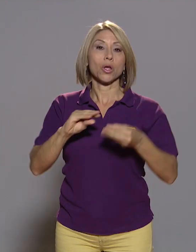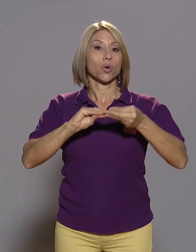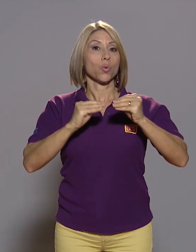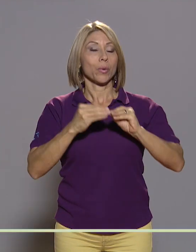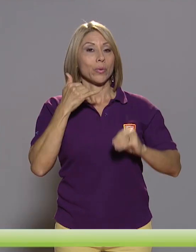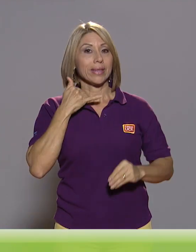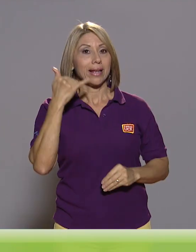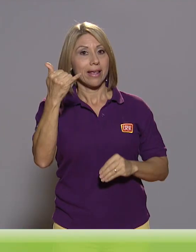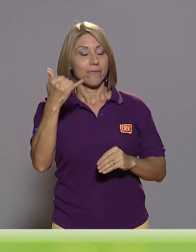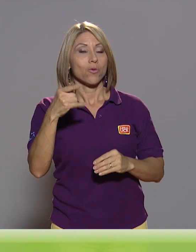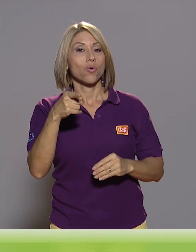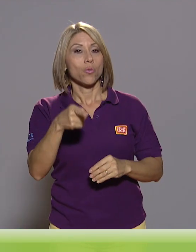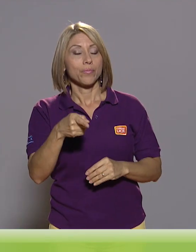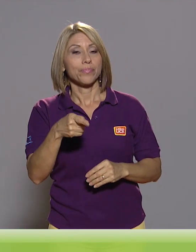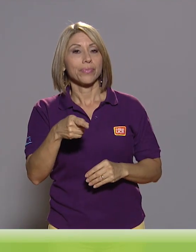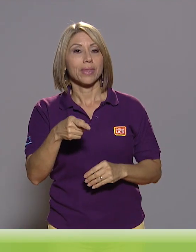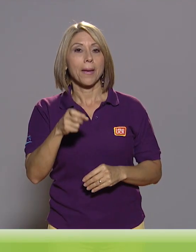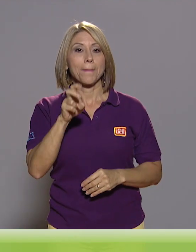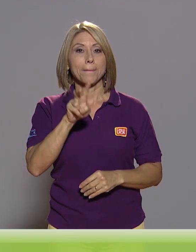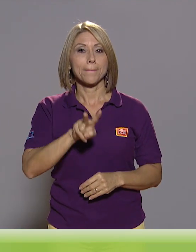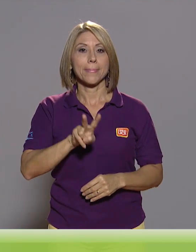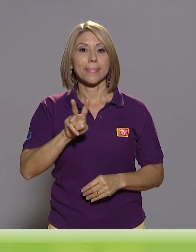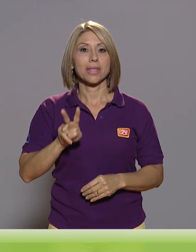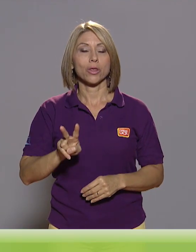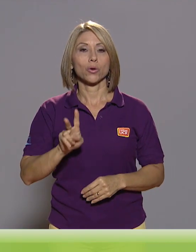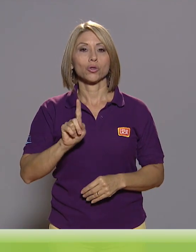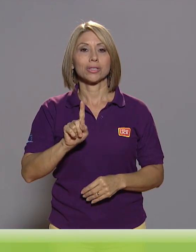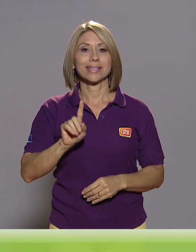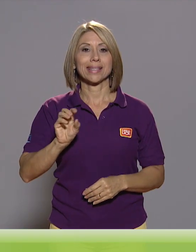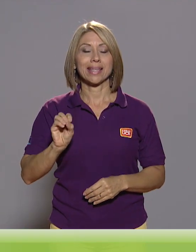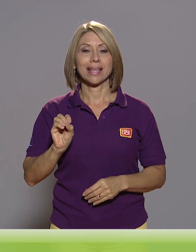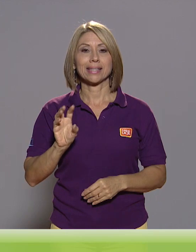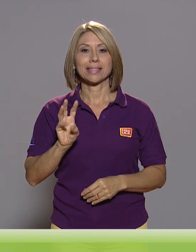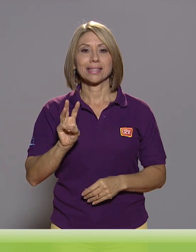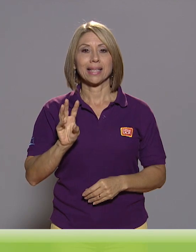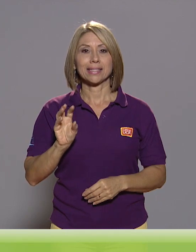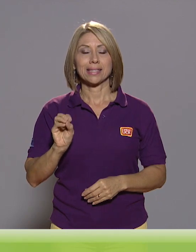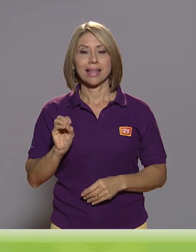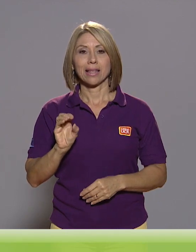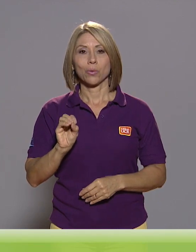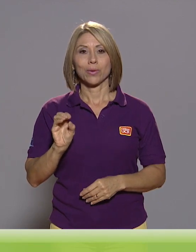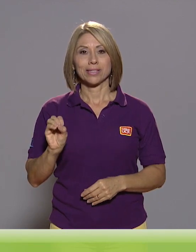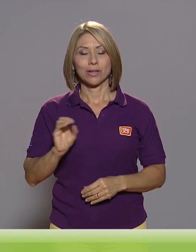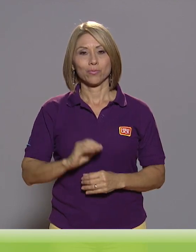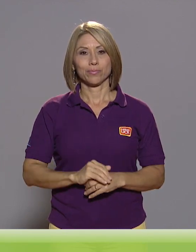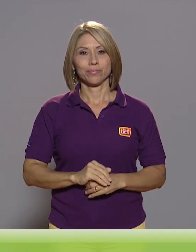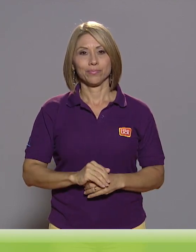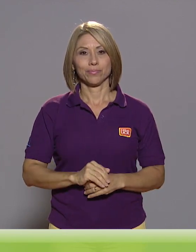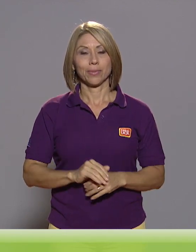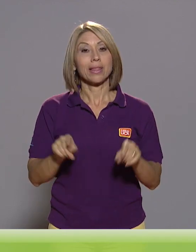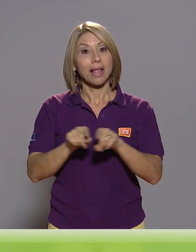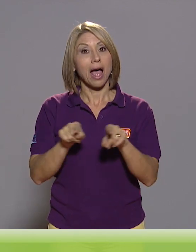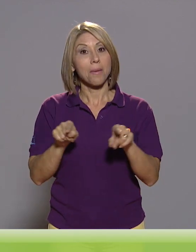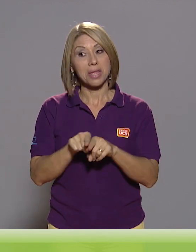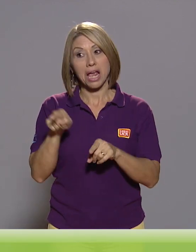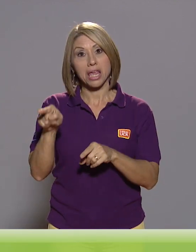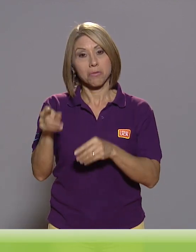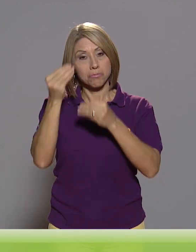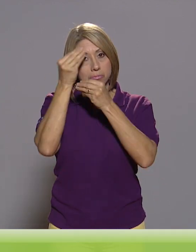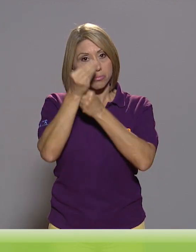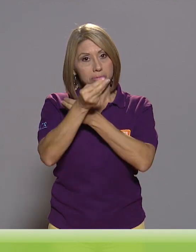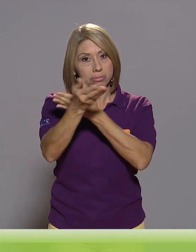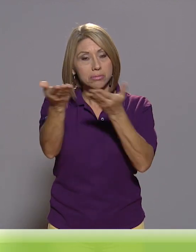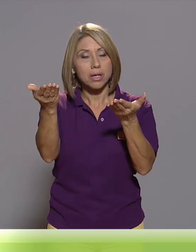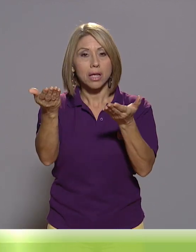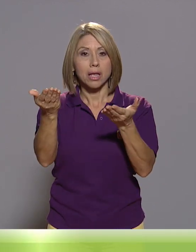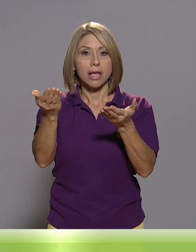número de teléfono al que podrían comunicarse es al 2210 6000. que también se les estará dando la